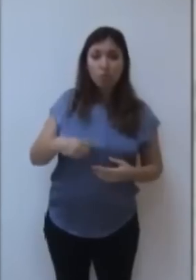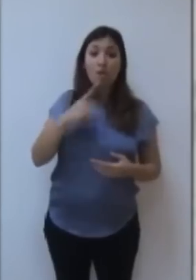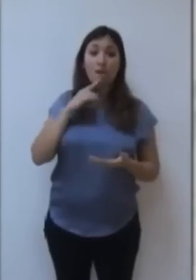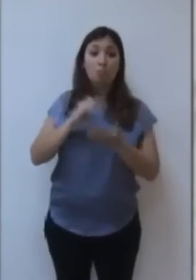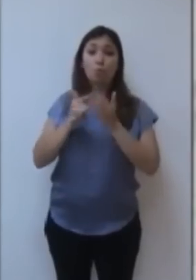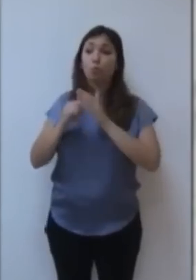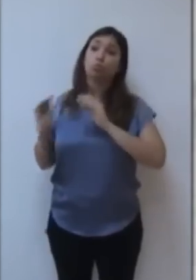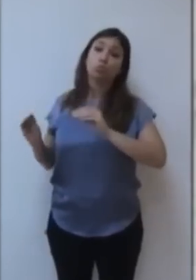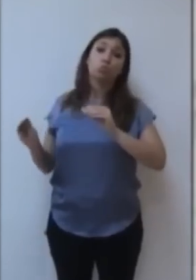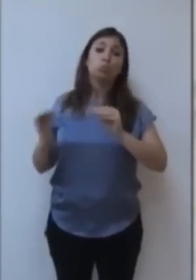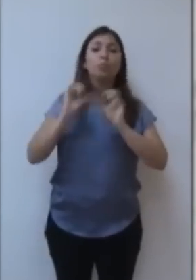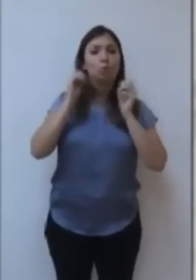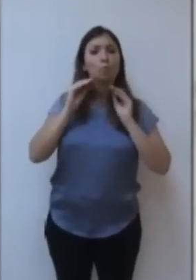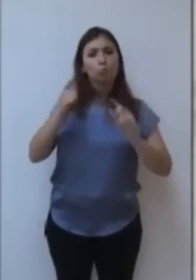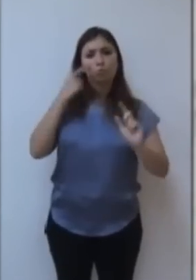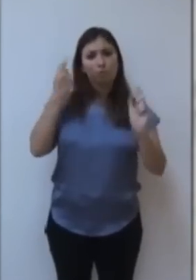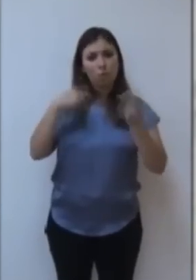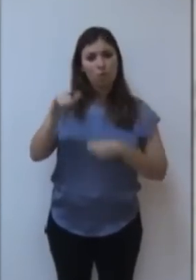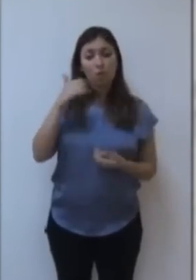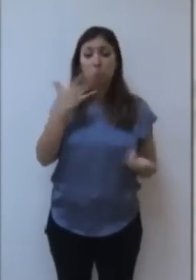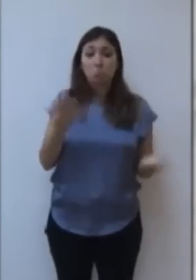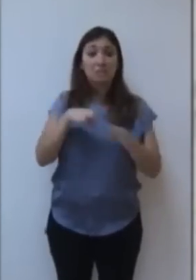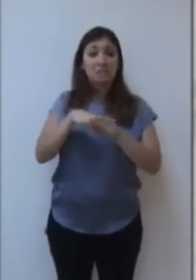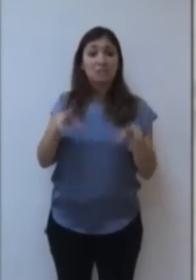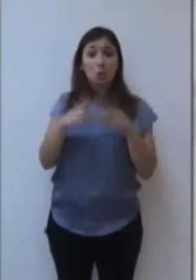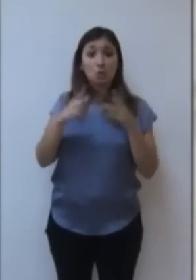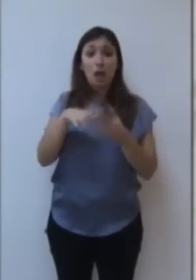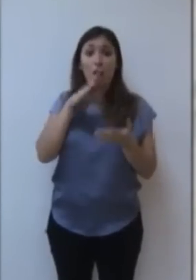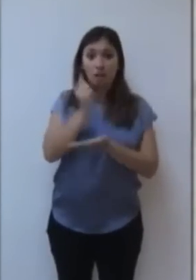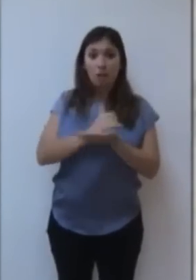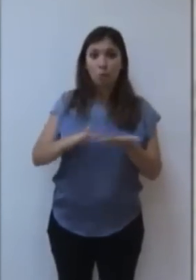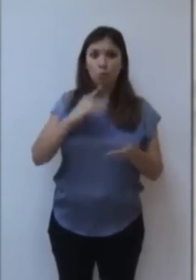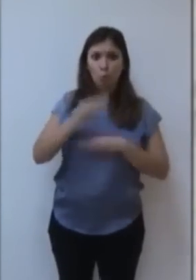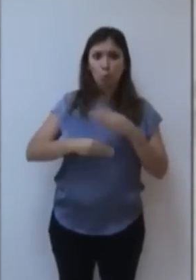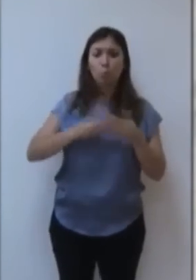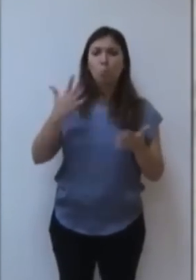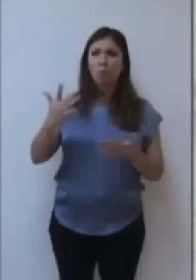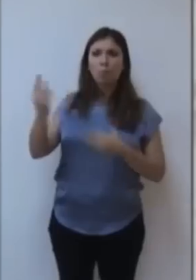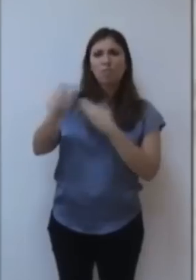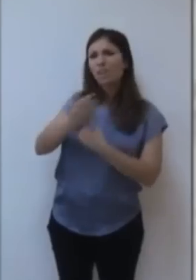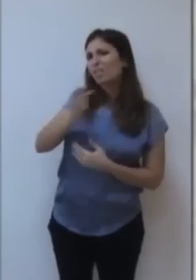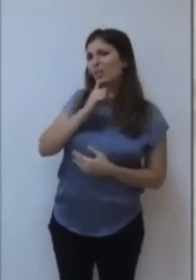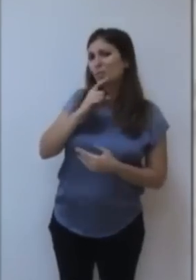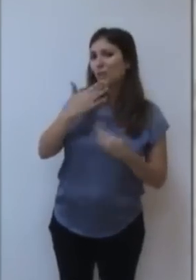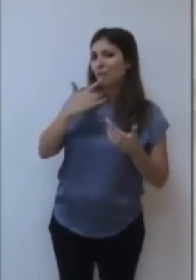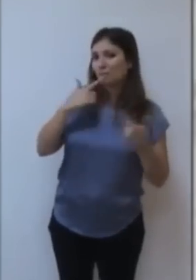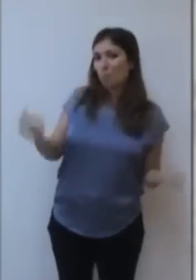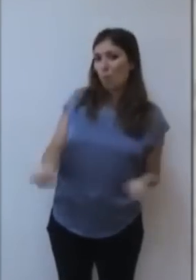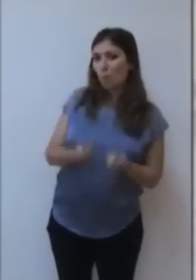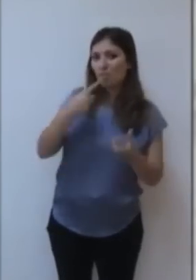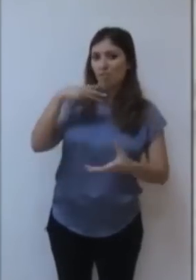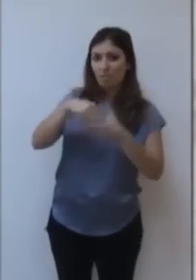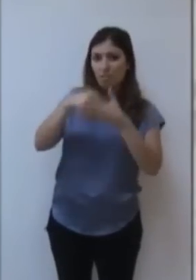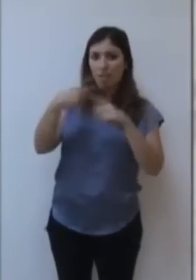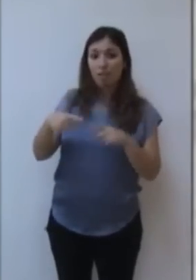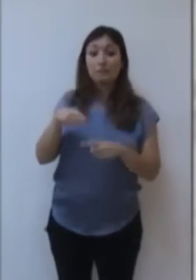su propio modelo de negocio, ¿no? Las redes sociales, por ejemplo, pues son gratuitas para el que las utiliza, pero se financian gracias a publicidad. Pues ver aquí